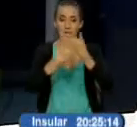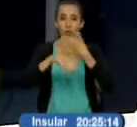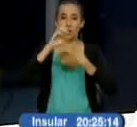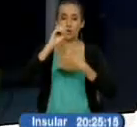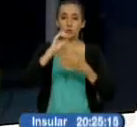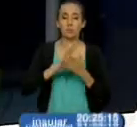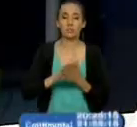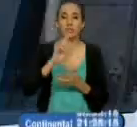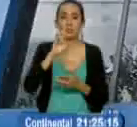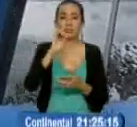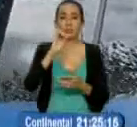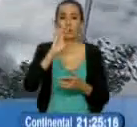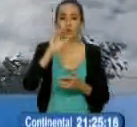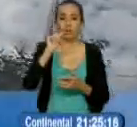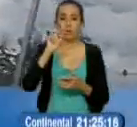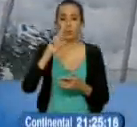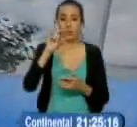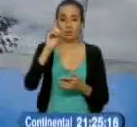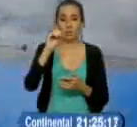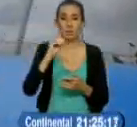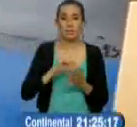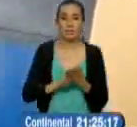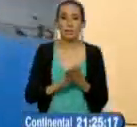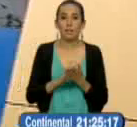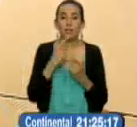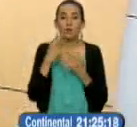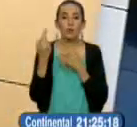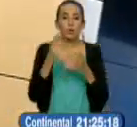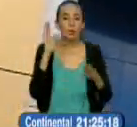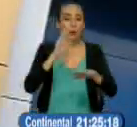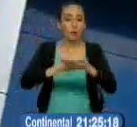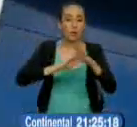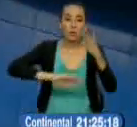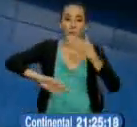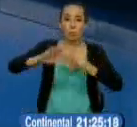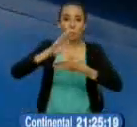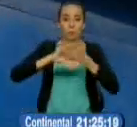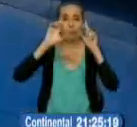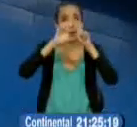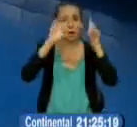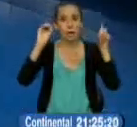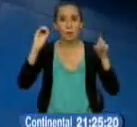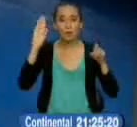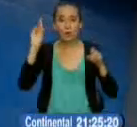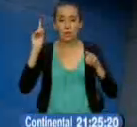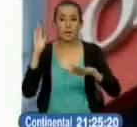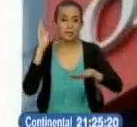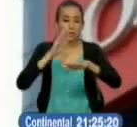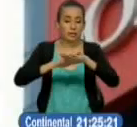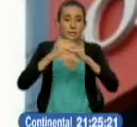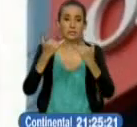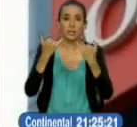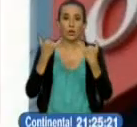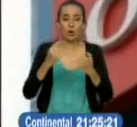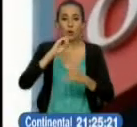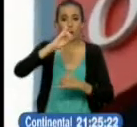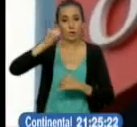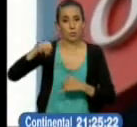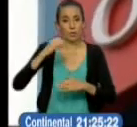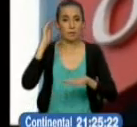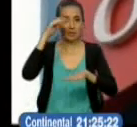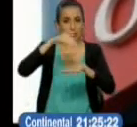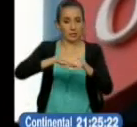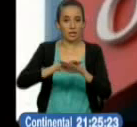R., uno de los siete vinculados en el caso de asociación ilícita en las investigaciones de Odebrecht, fueron convocados a rendir su versión la tarde de este